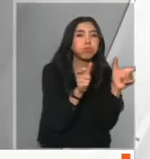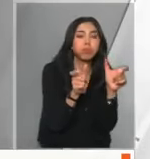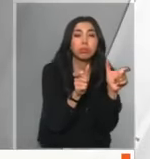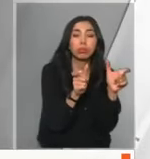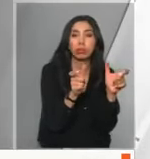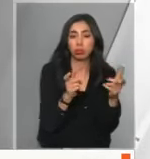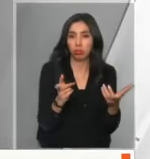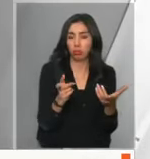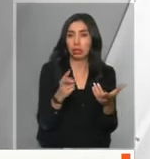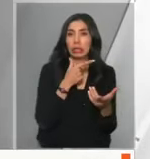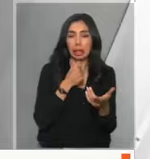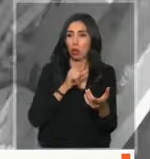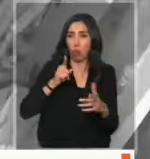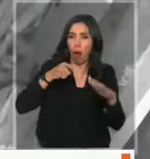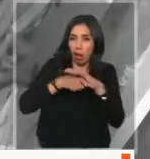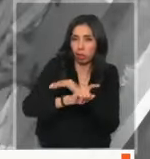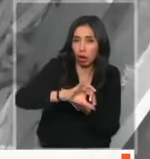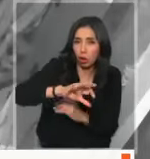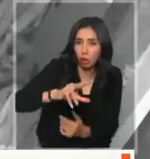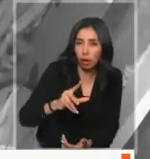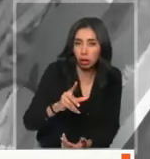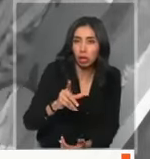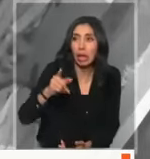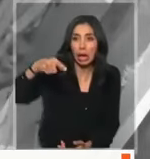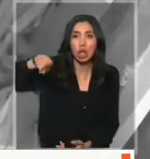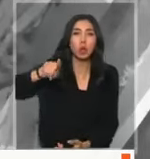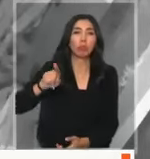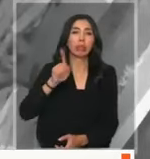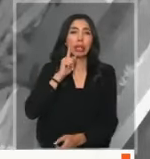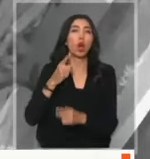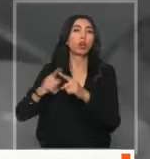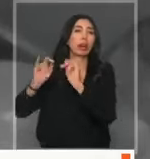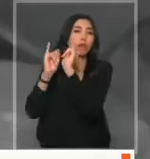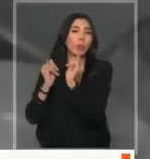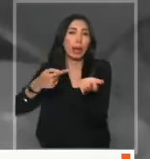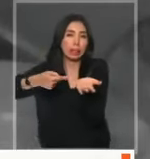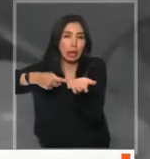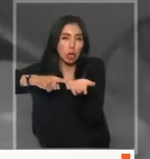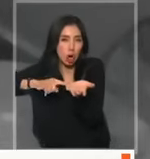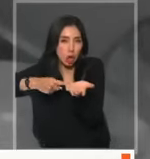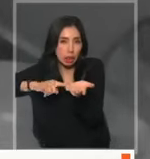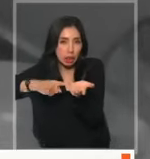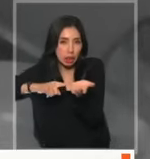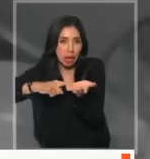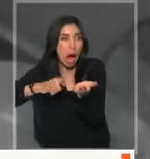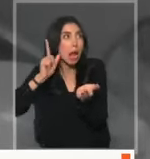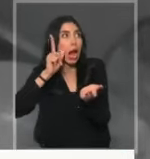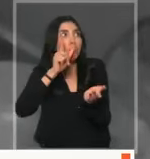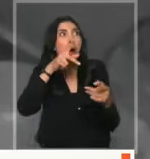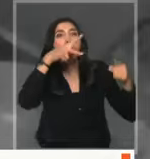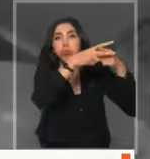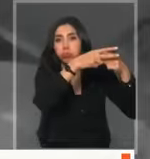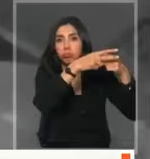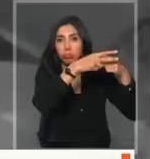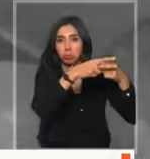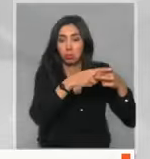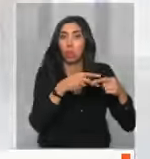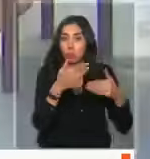su propiedad. Pero los ladrones han actualizado sus maneras de operar y los inhibidores de alarma parecen estar